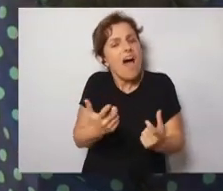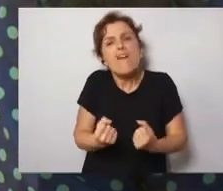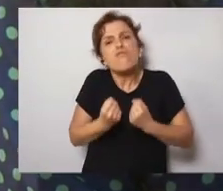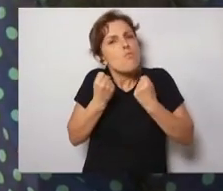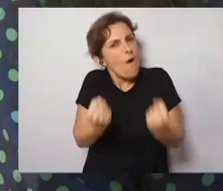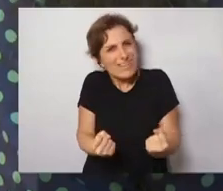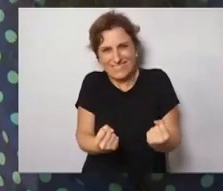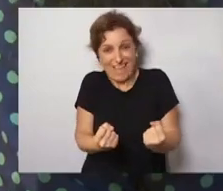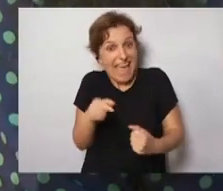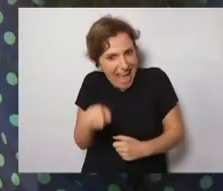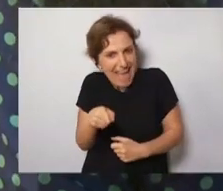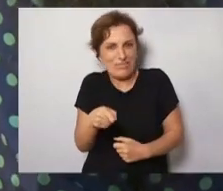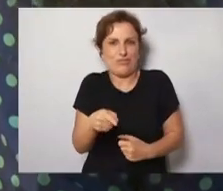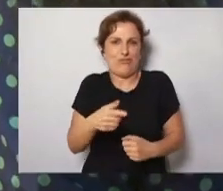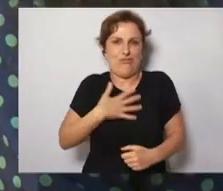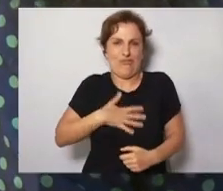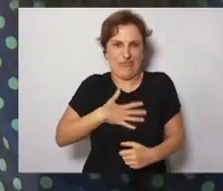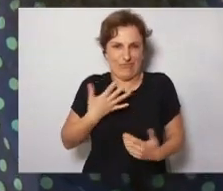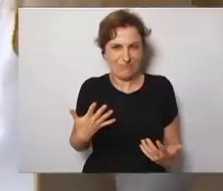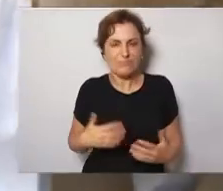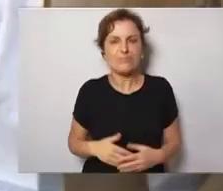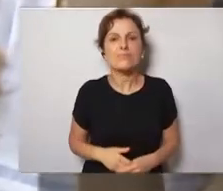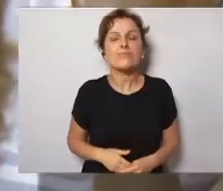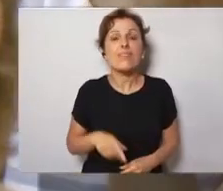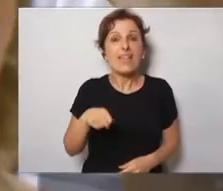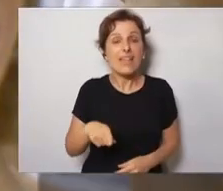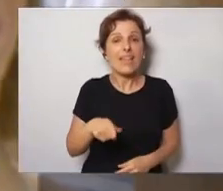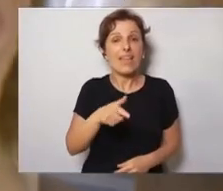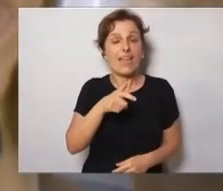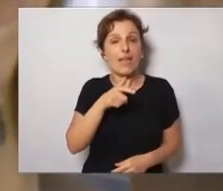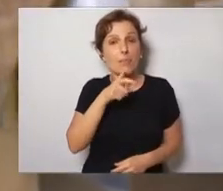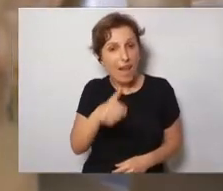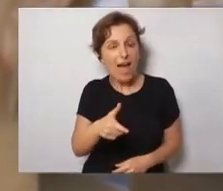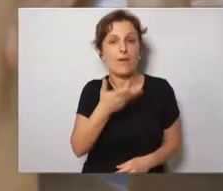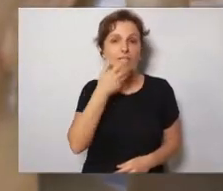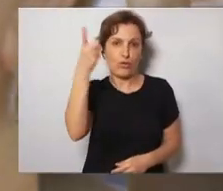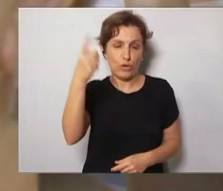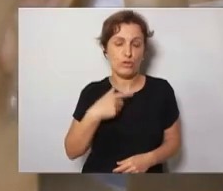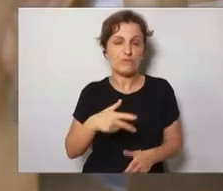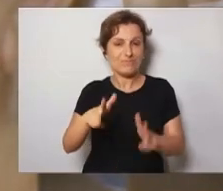fortaleza de ustedes palabra de dios